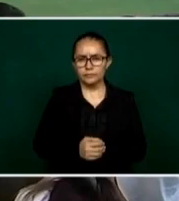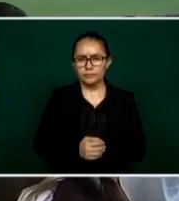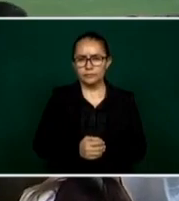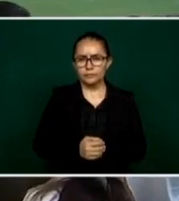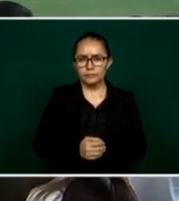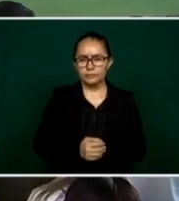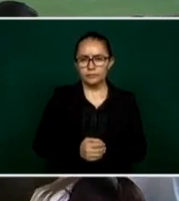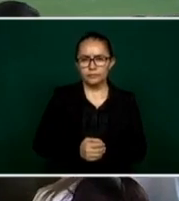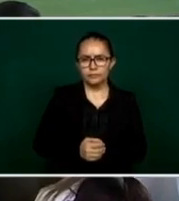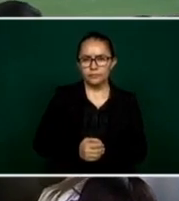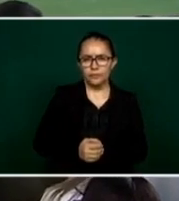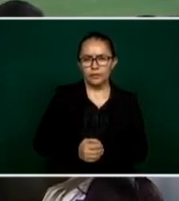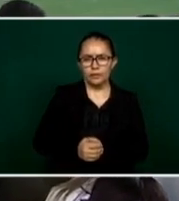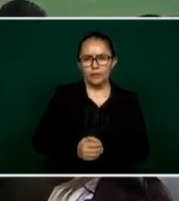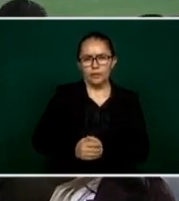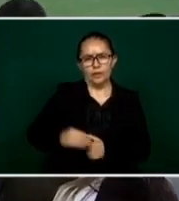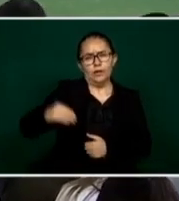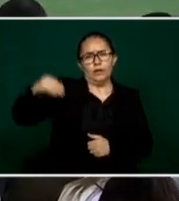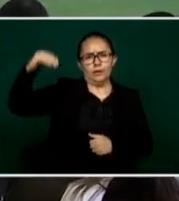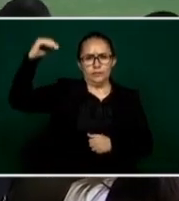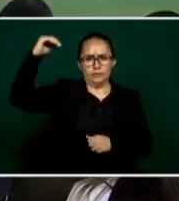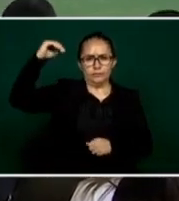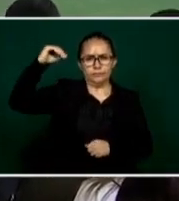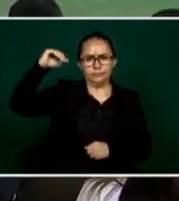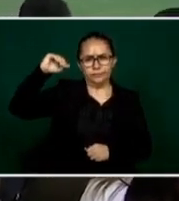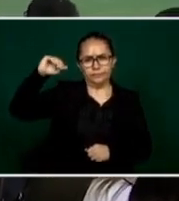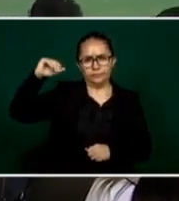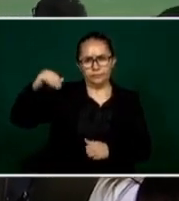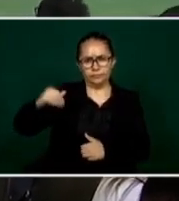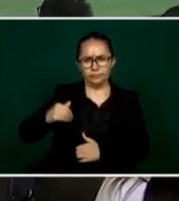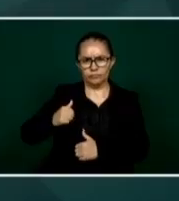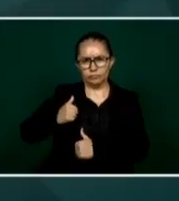al general secretario